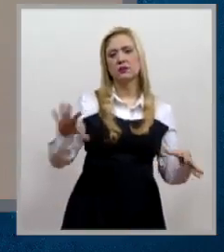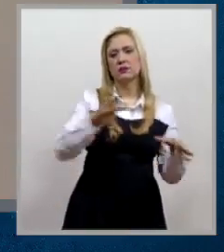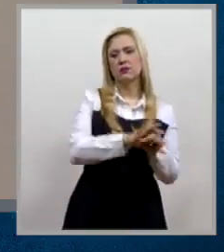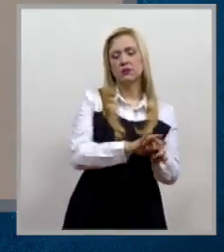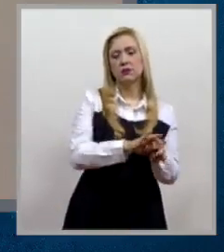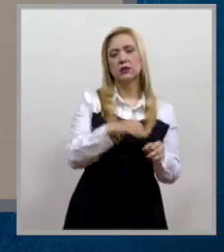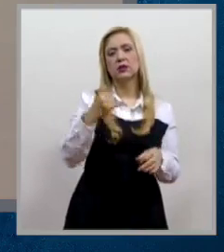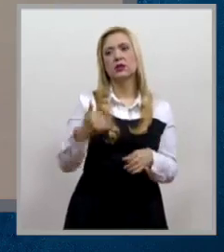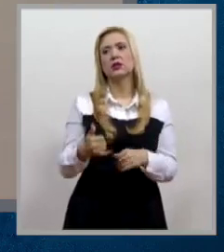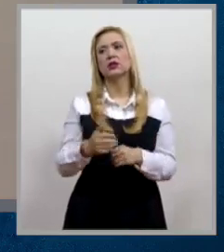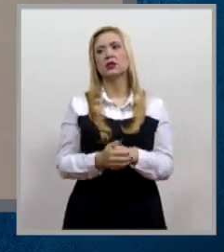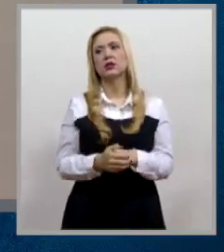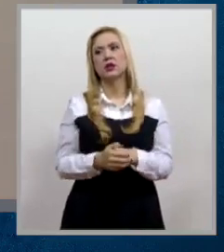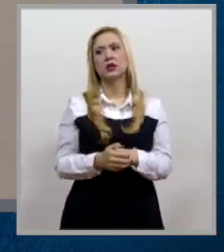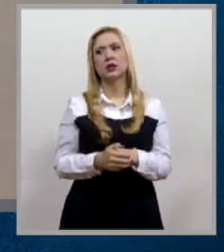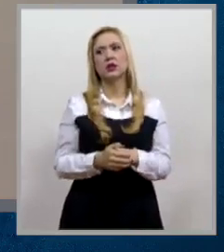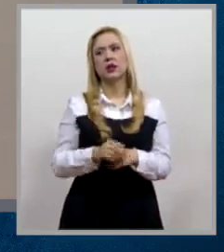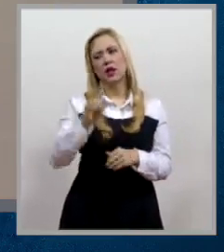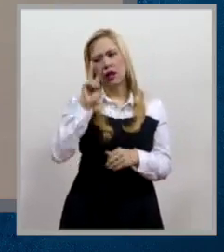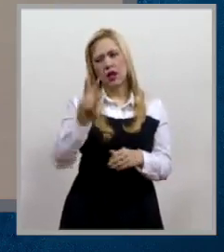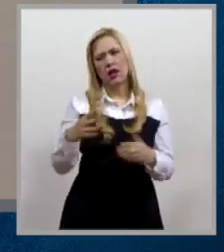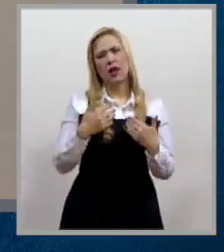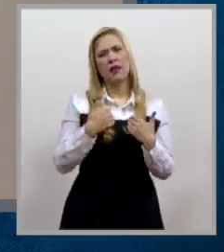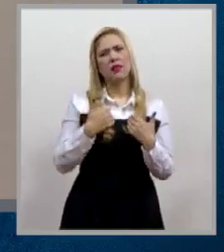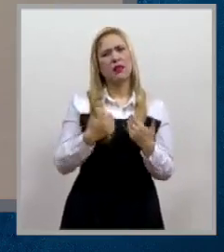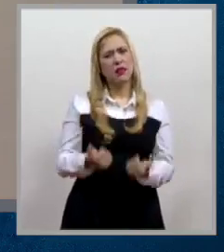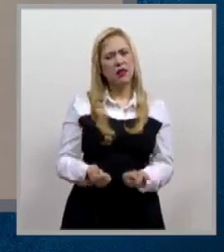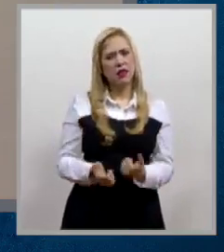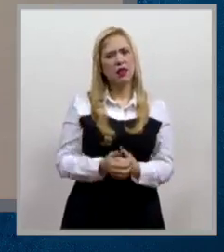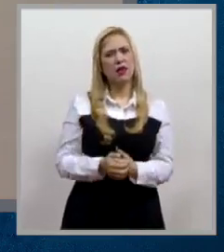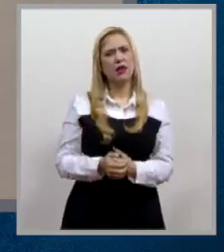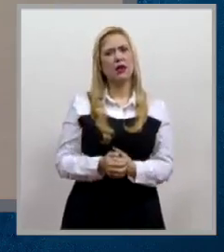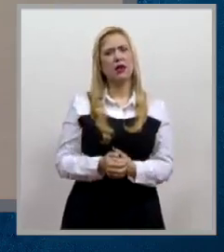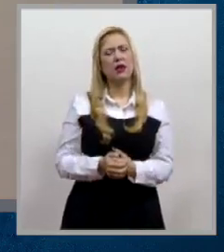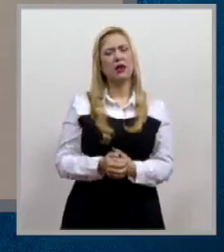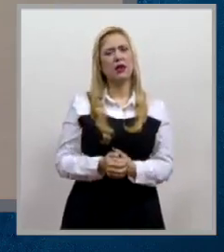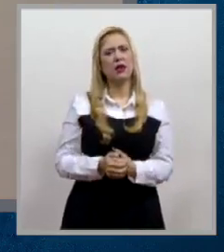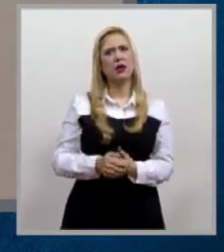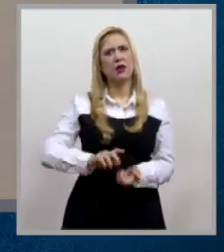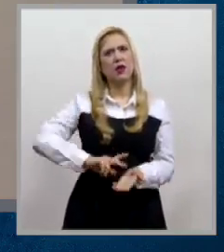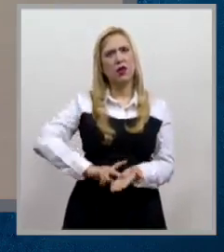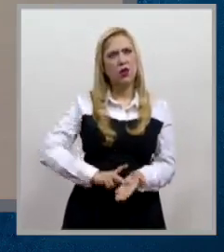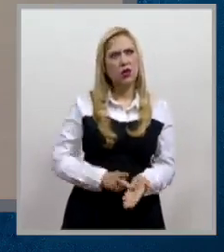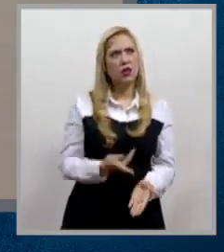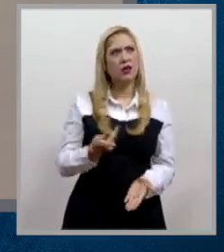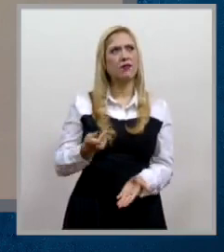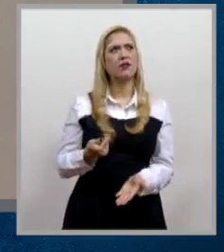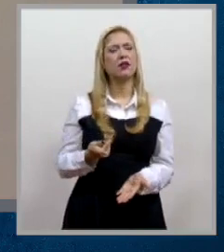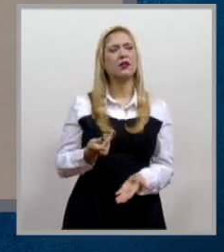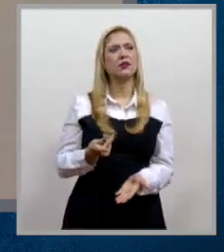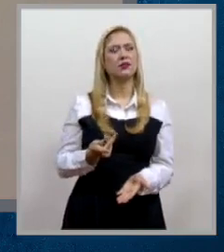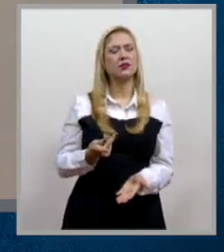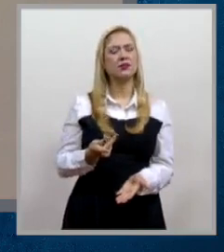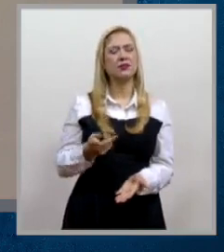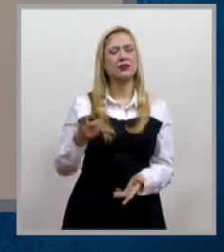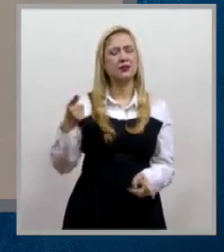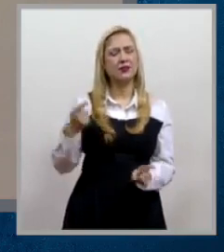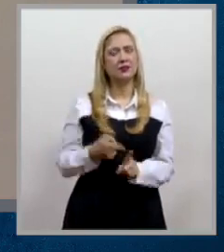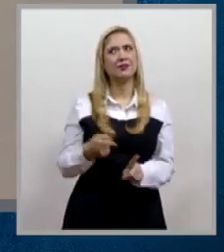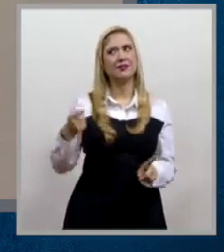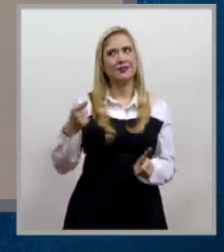sino justamente entender ahí otra vez, ¿no? Digamos, trato de hacer hincapié en